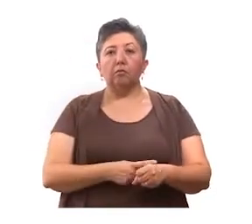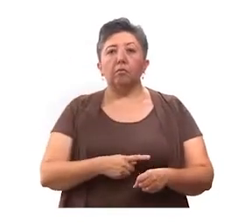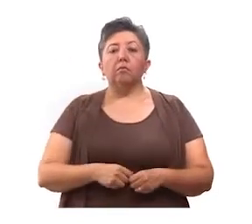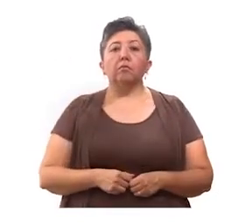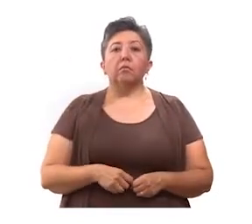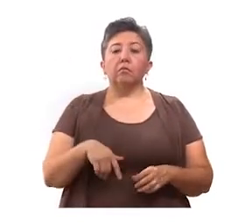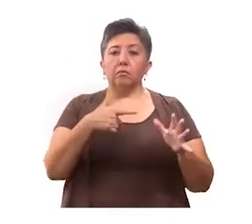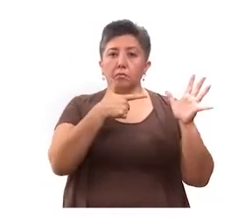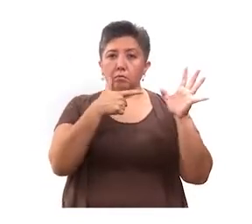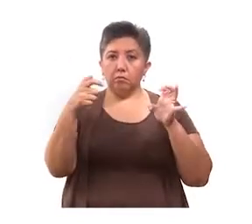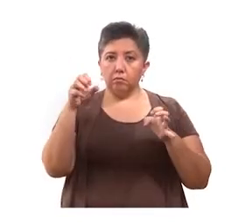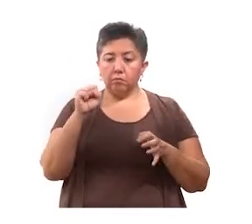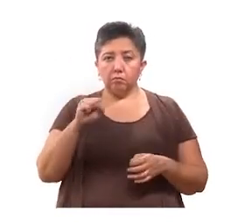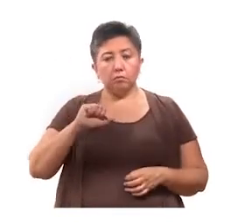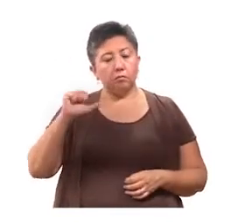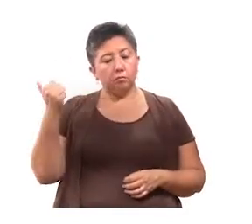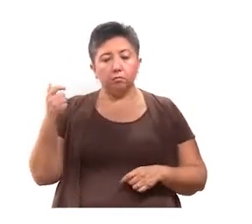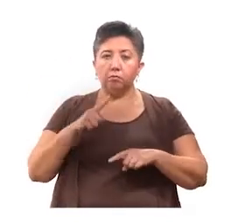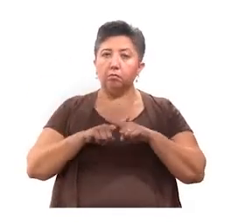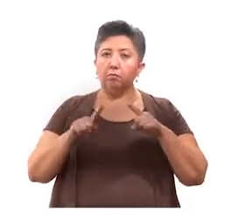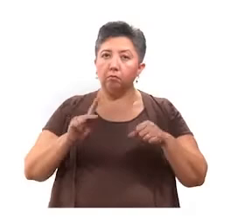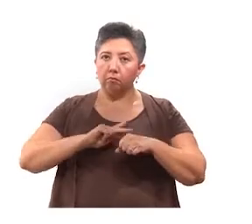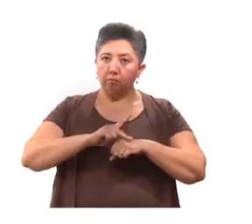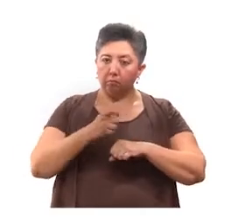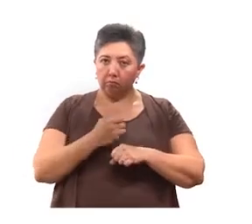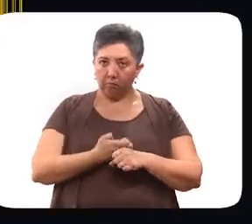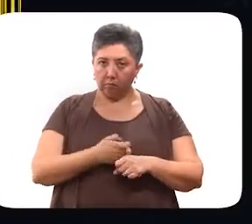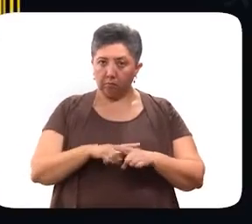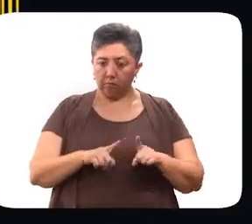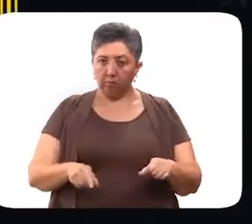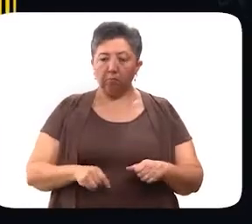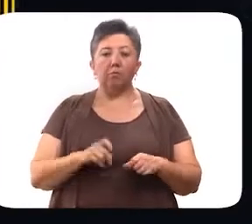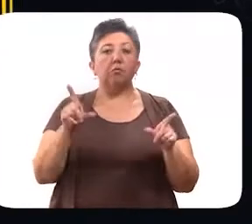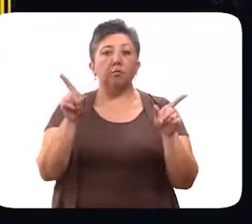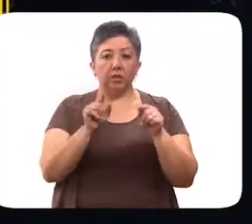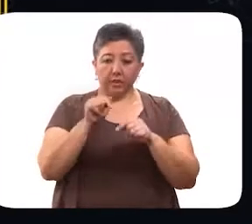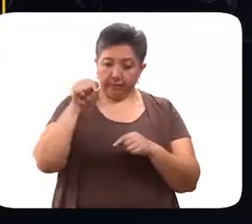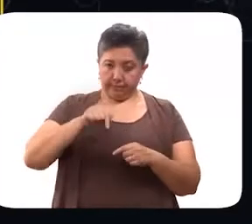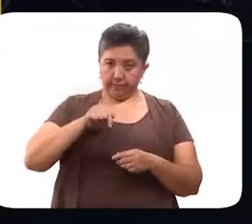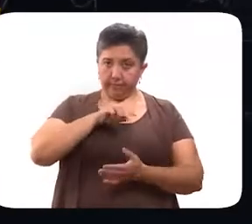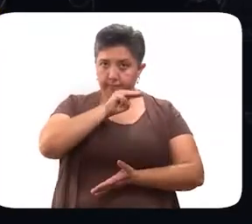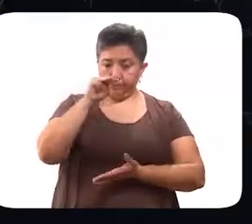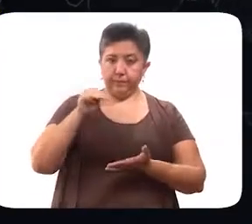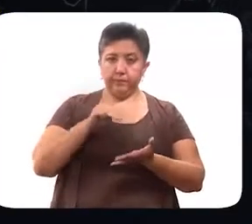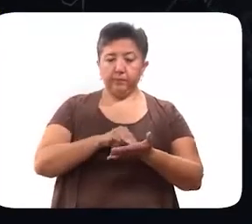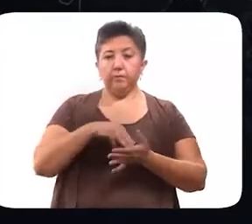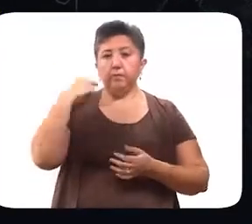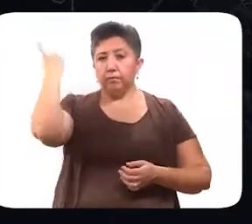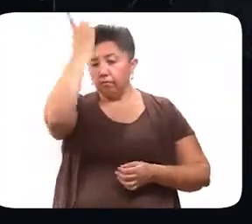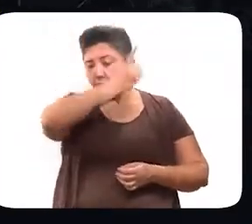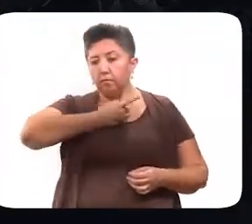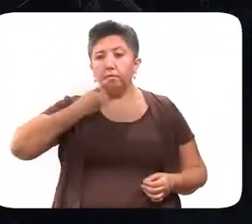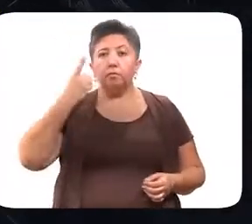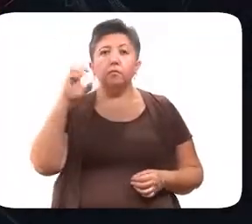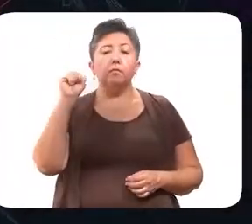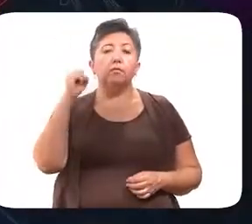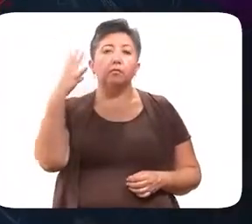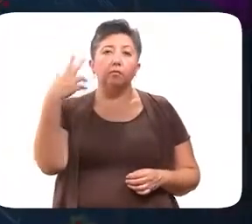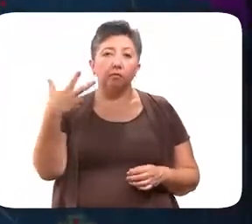positivos, 760 son de otro país u otro estado. Específicamente en Mérida se han diagnosticado